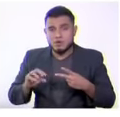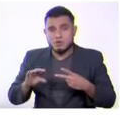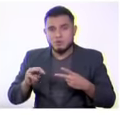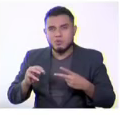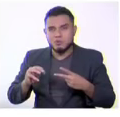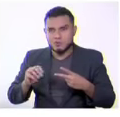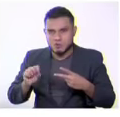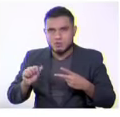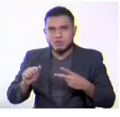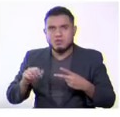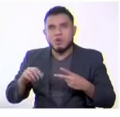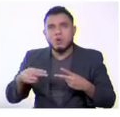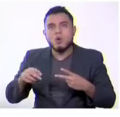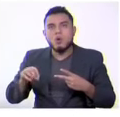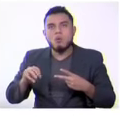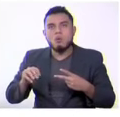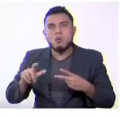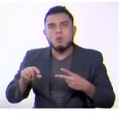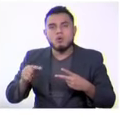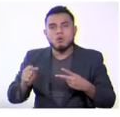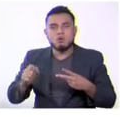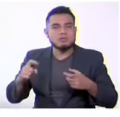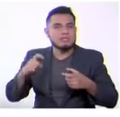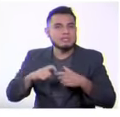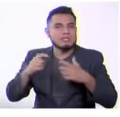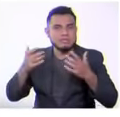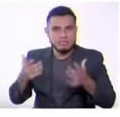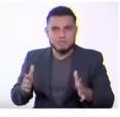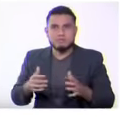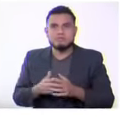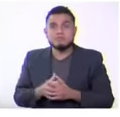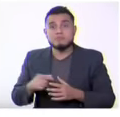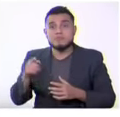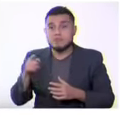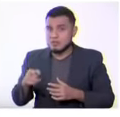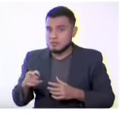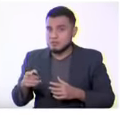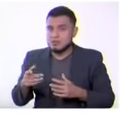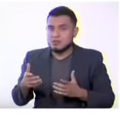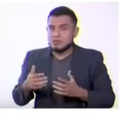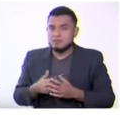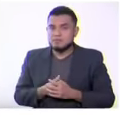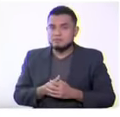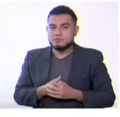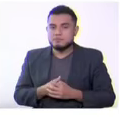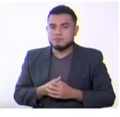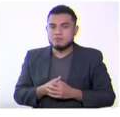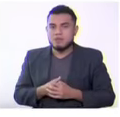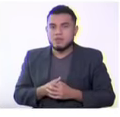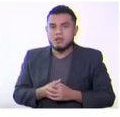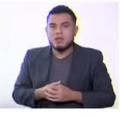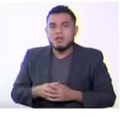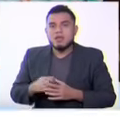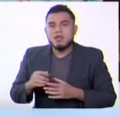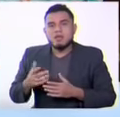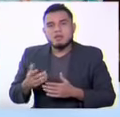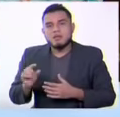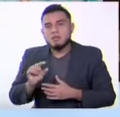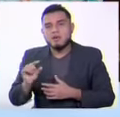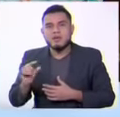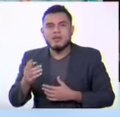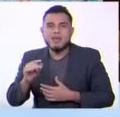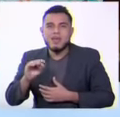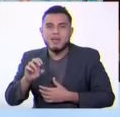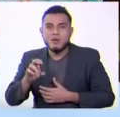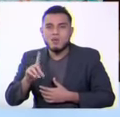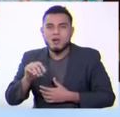homólogos están ya adheridos a los microtúbulos y estos son llevados hacia el ecuador celular,